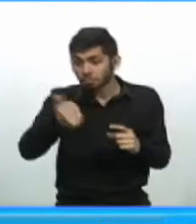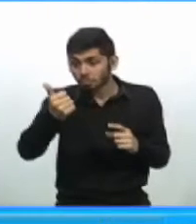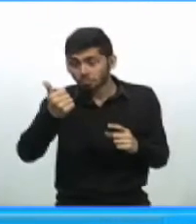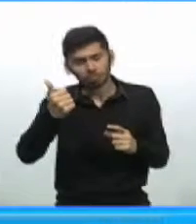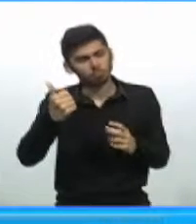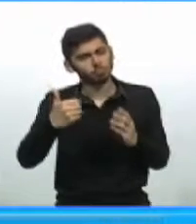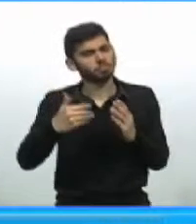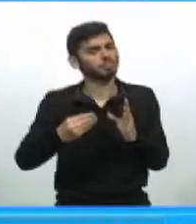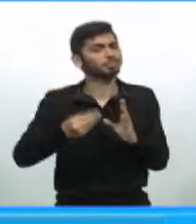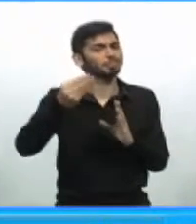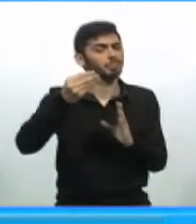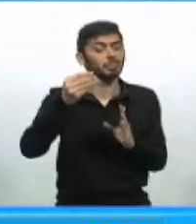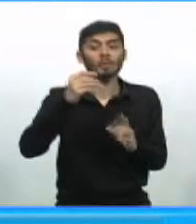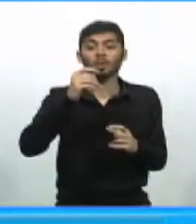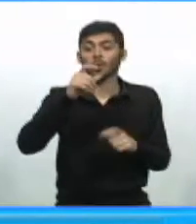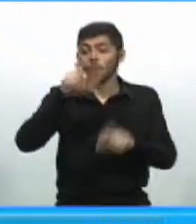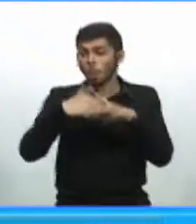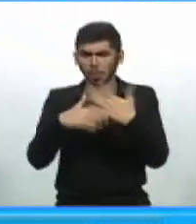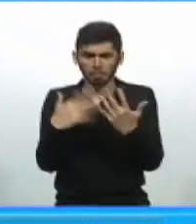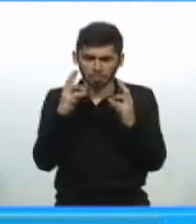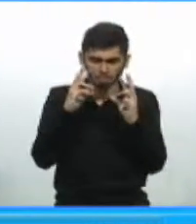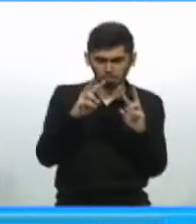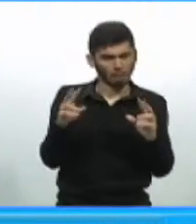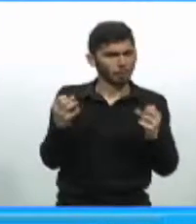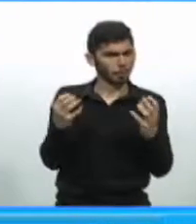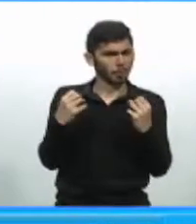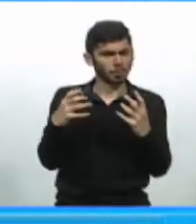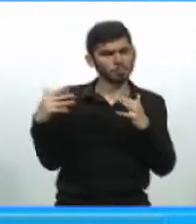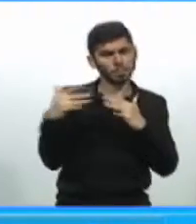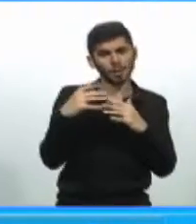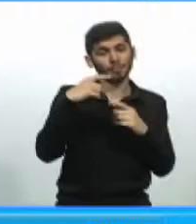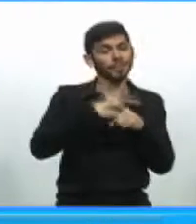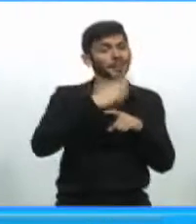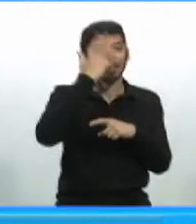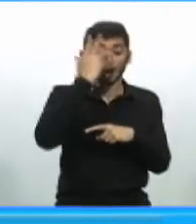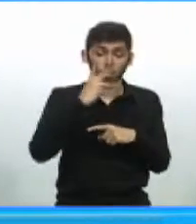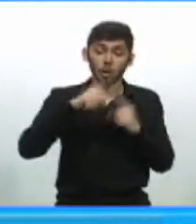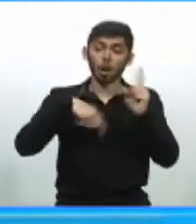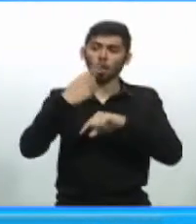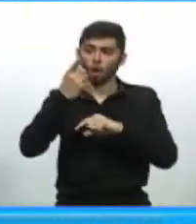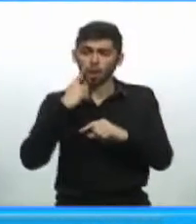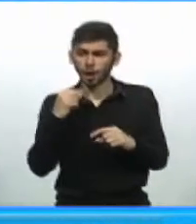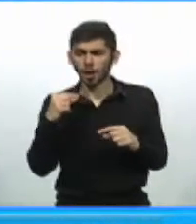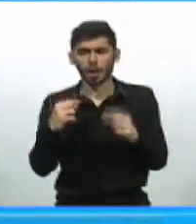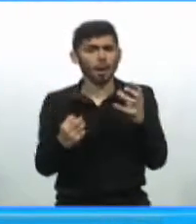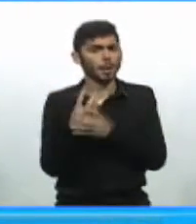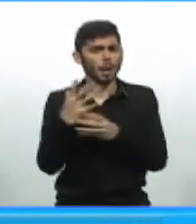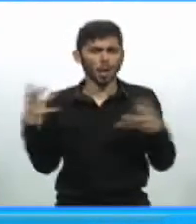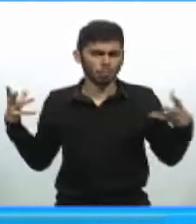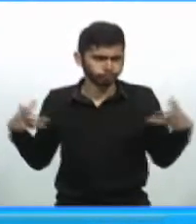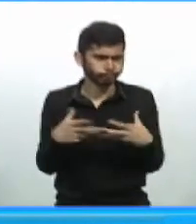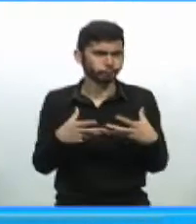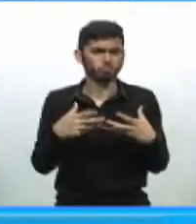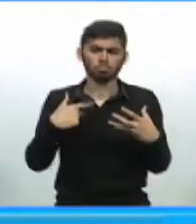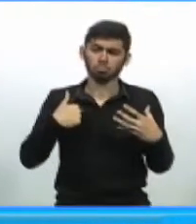mucha confianza, lo veo bien a los muchachos. Después del partido de San Lorenzo, al otro día estuvimos acá a la mañana, le